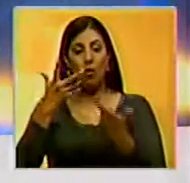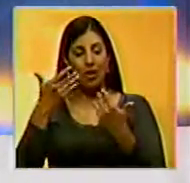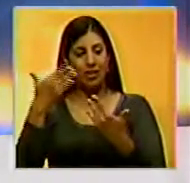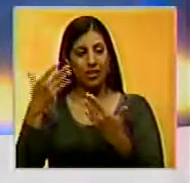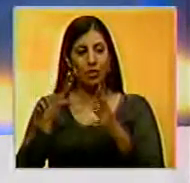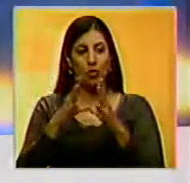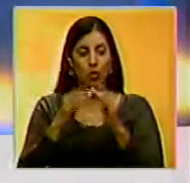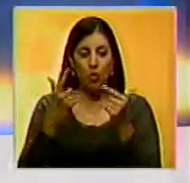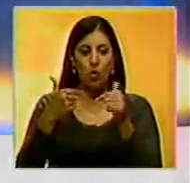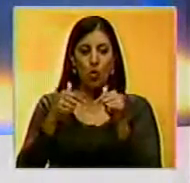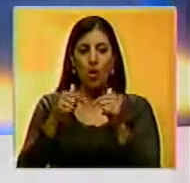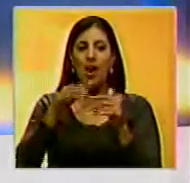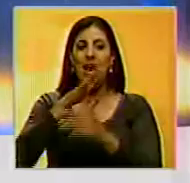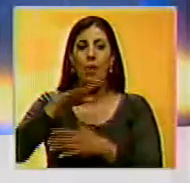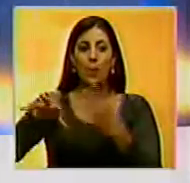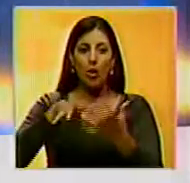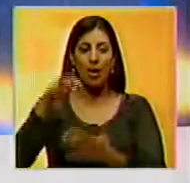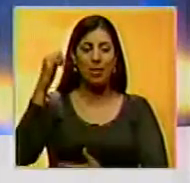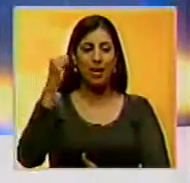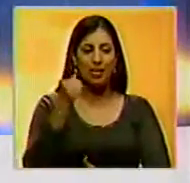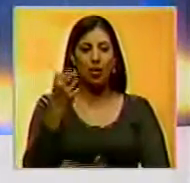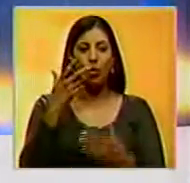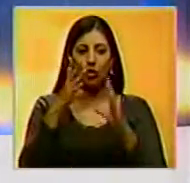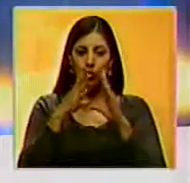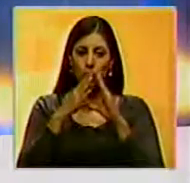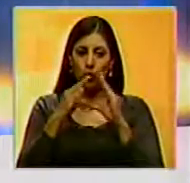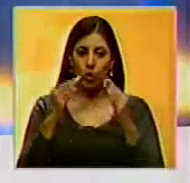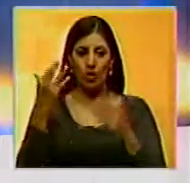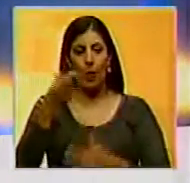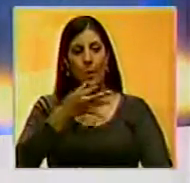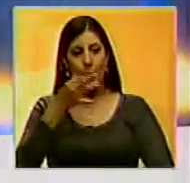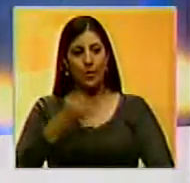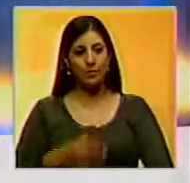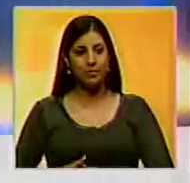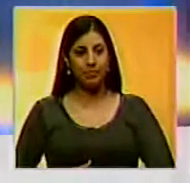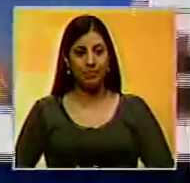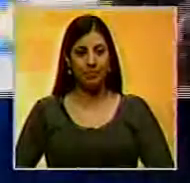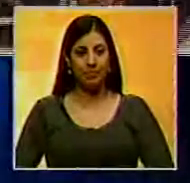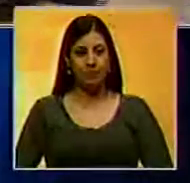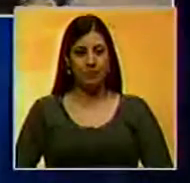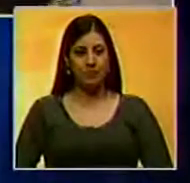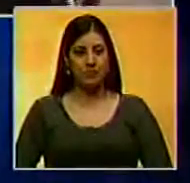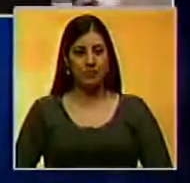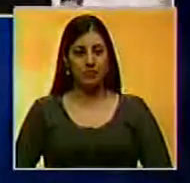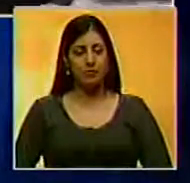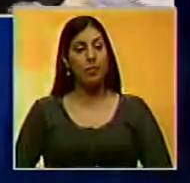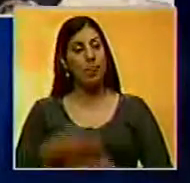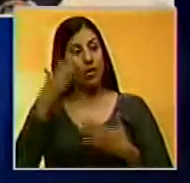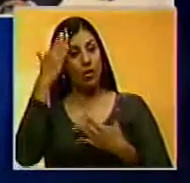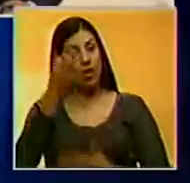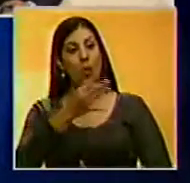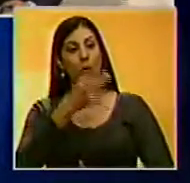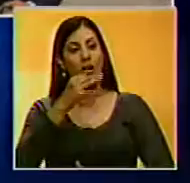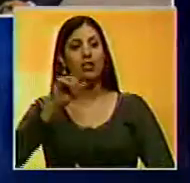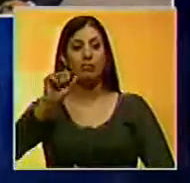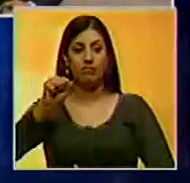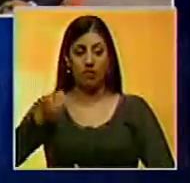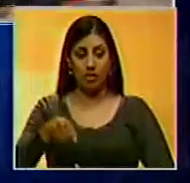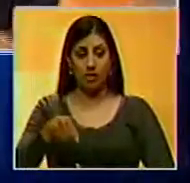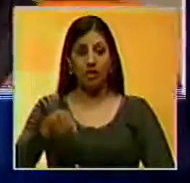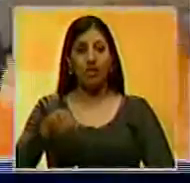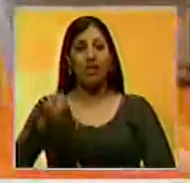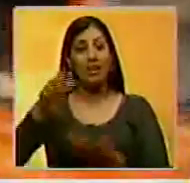se encuentra en el lugar donde ocurrió el crimen y nos amplía todos los detalles. Buenas tardes. Hola, buenas tardes. Así es, en